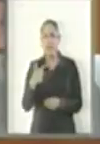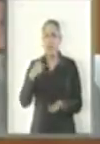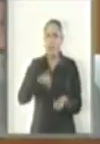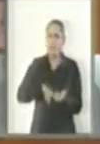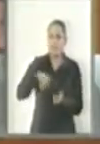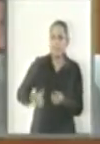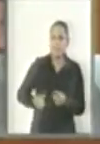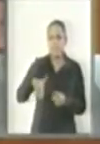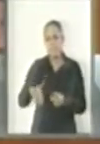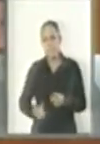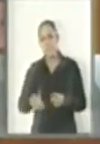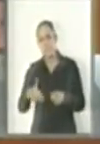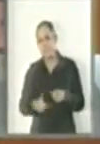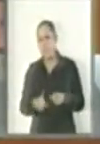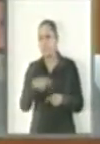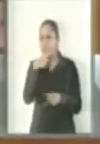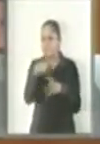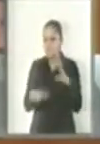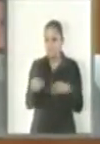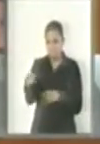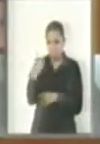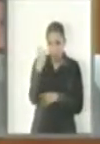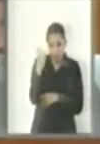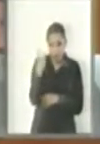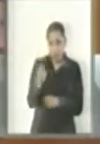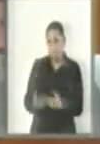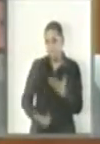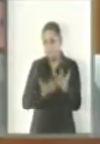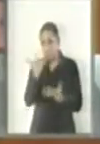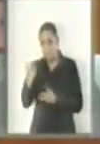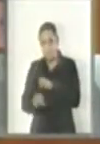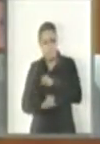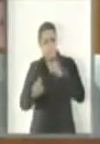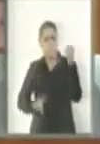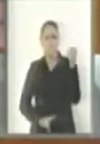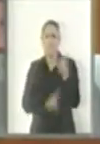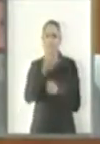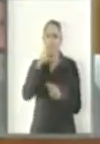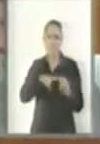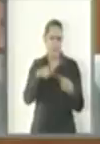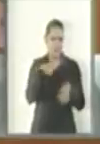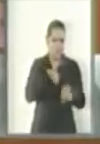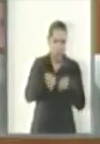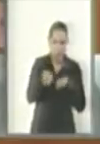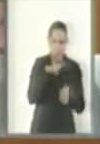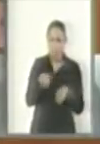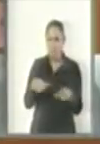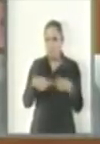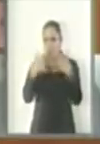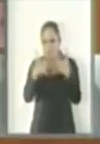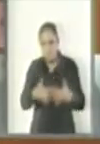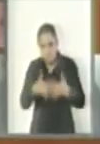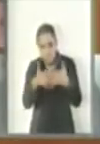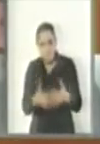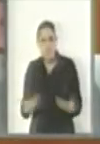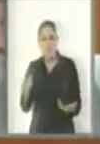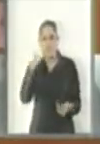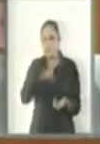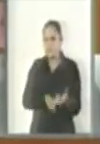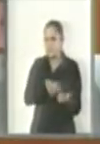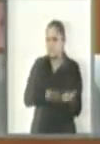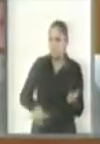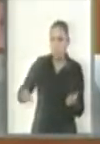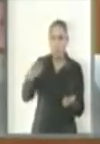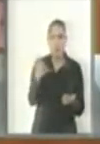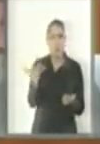asociación resultó un fracaso económico, laboral, industrial, comercial y, por si fuera